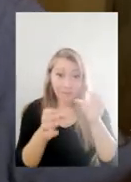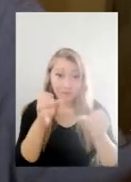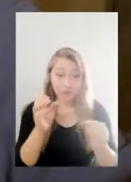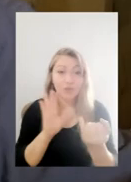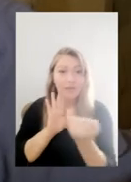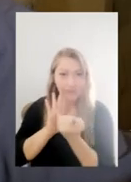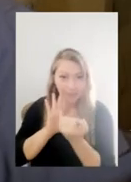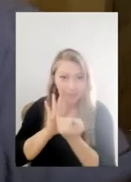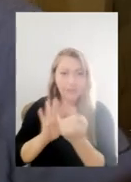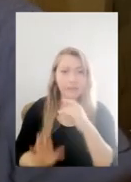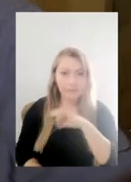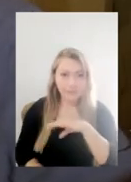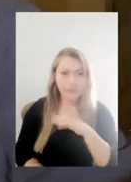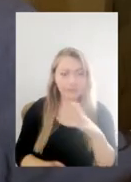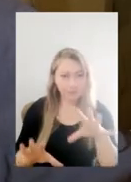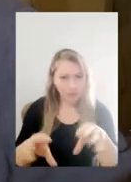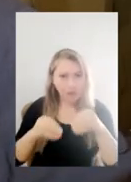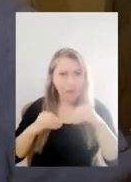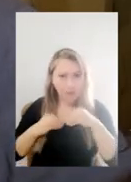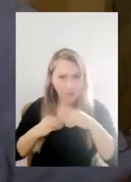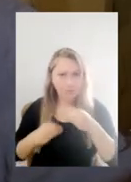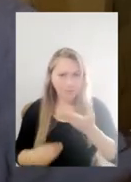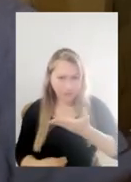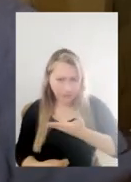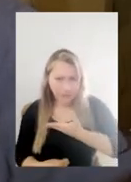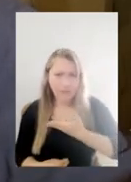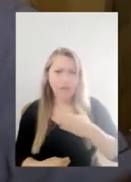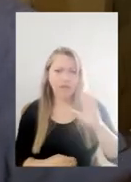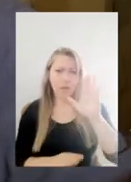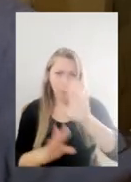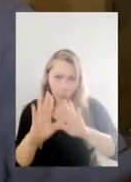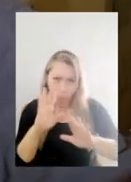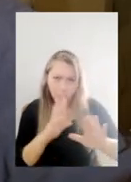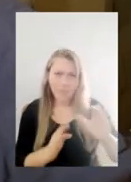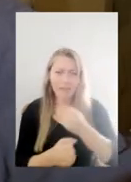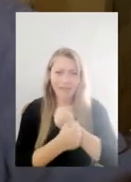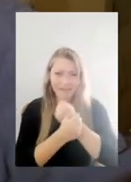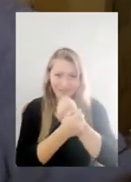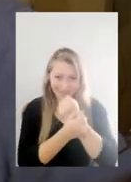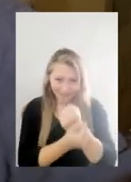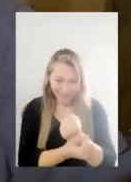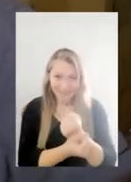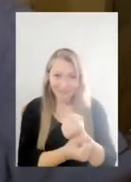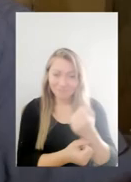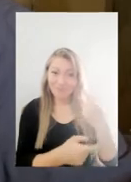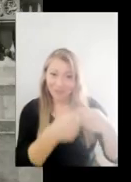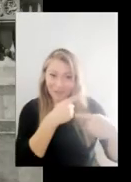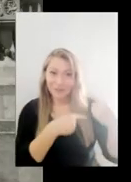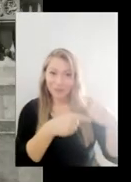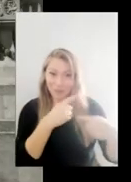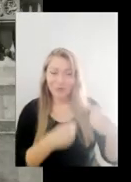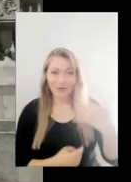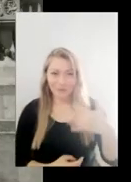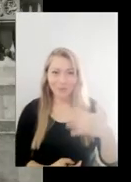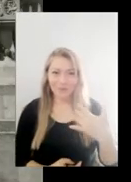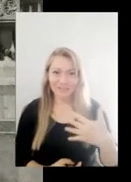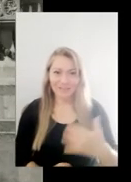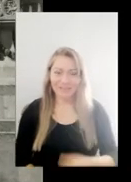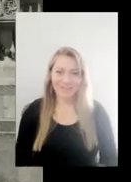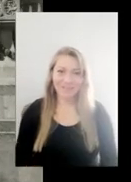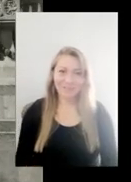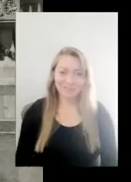cuenta que tenemos un patrimonio, que tenemos que cuidarlo, que tenemos que quererlo y que es muy importante tener pasado.